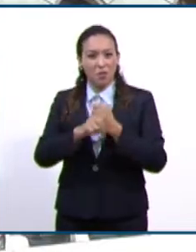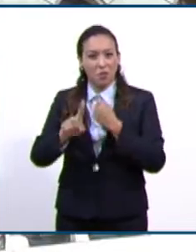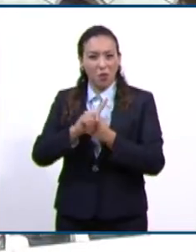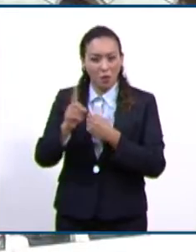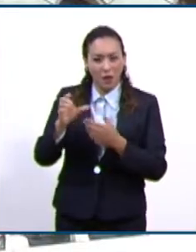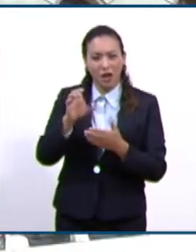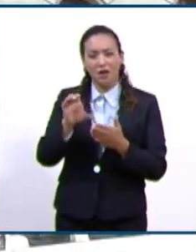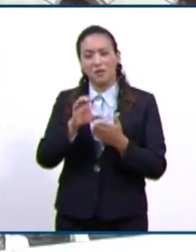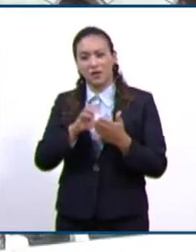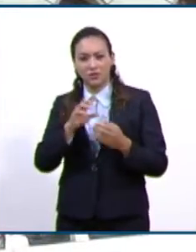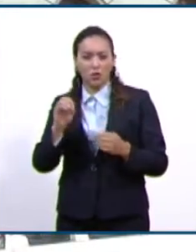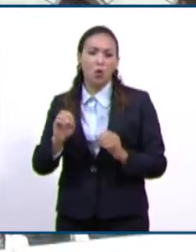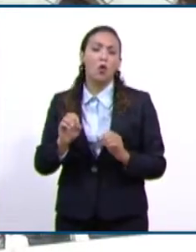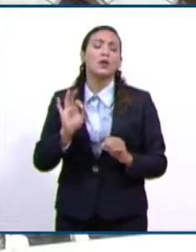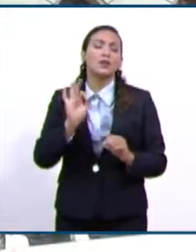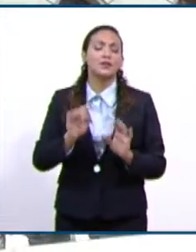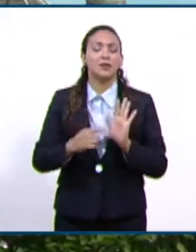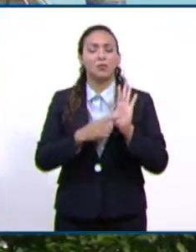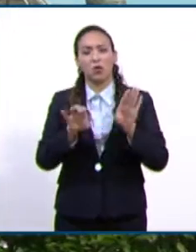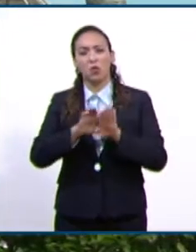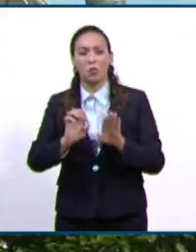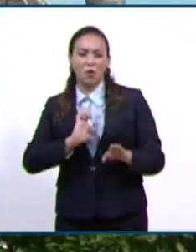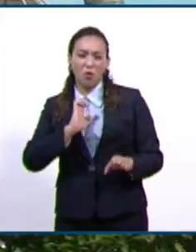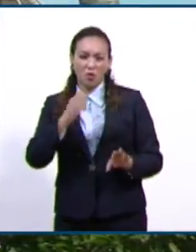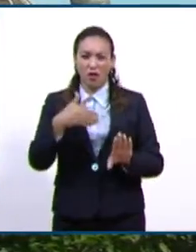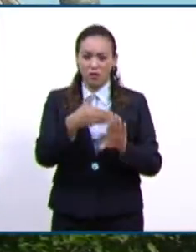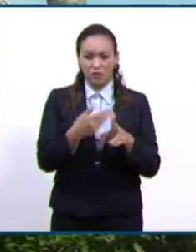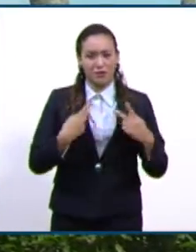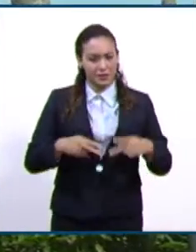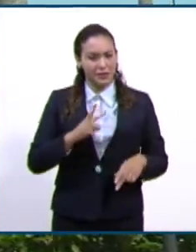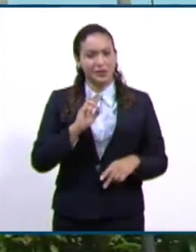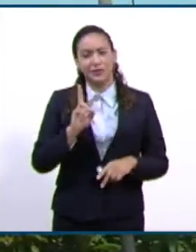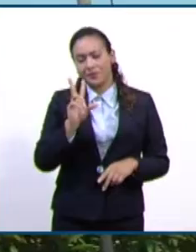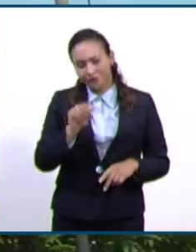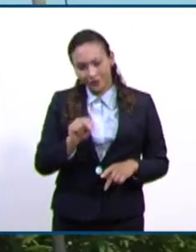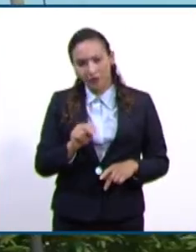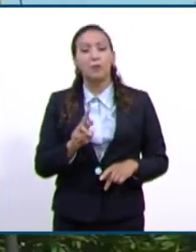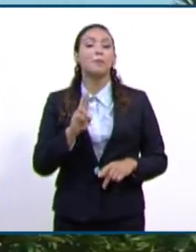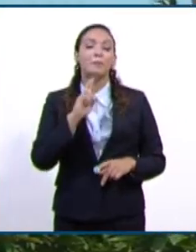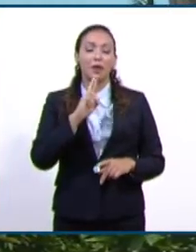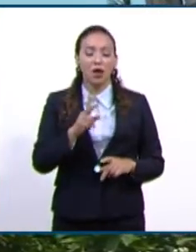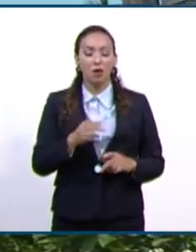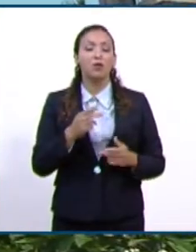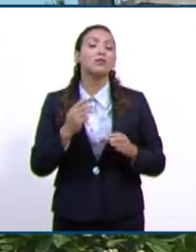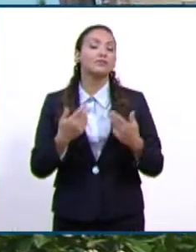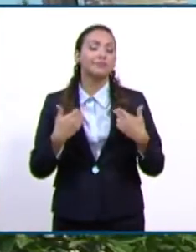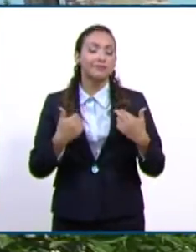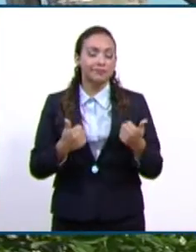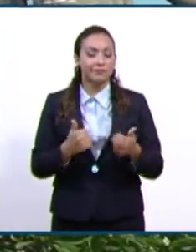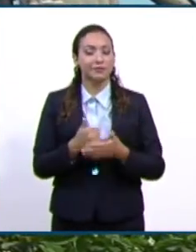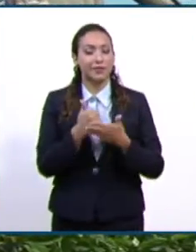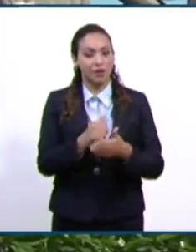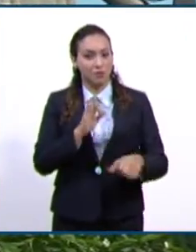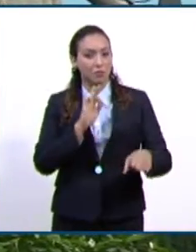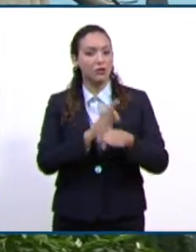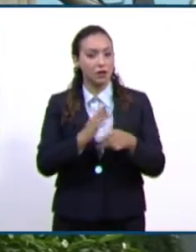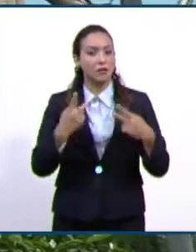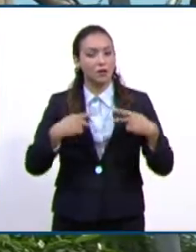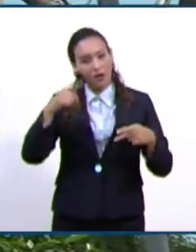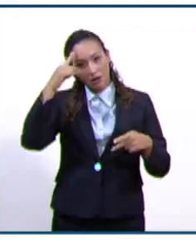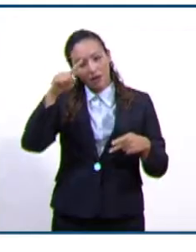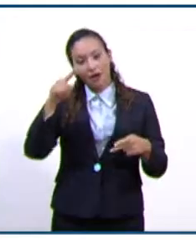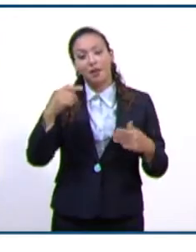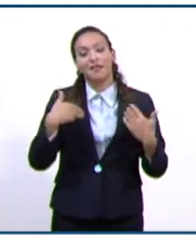o de odio. Además, se resuelve con una conciencia social en favor de la tolerancia, respeto y protección de la